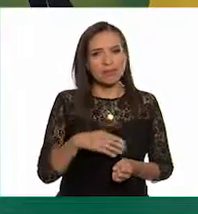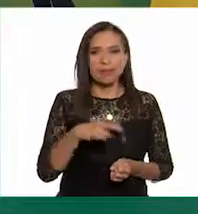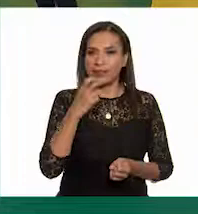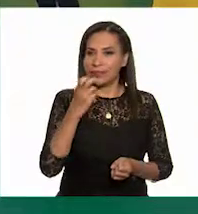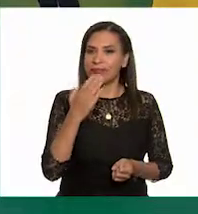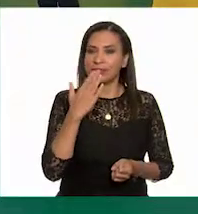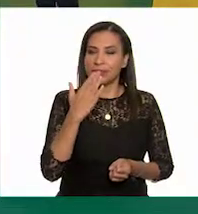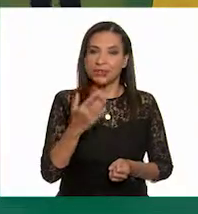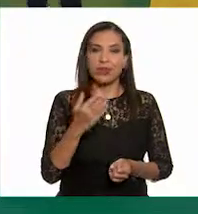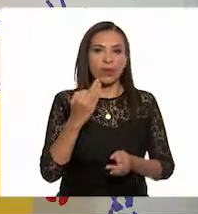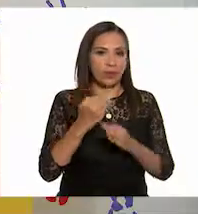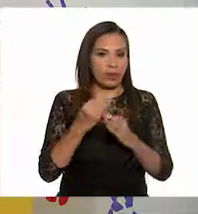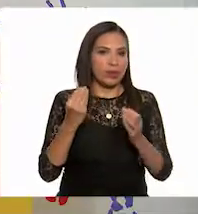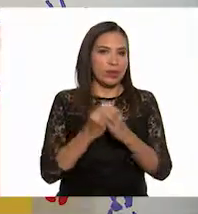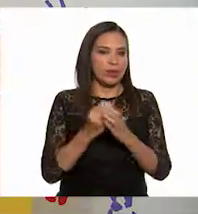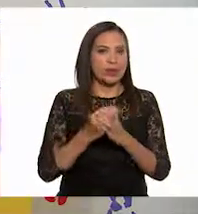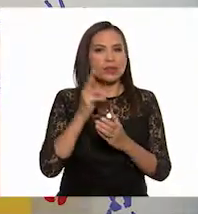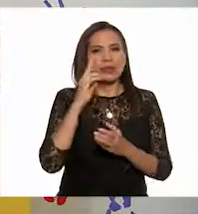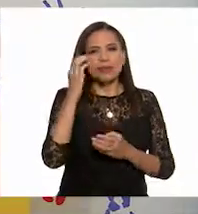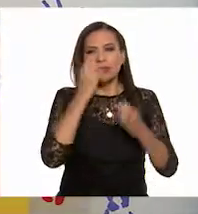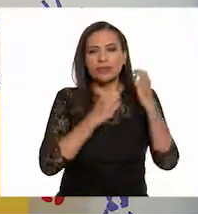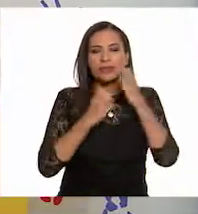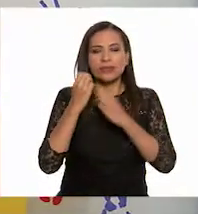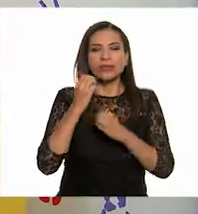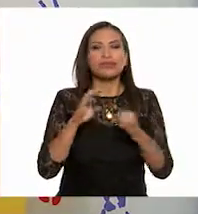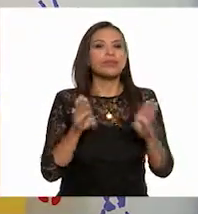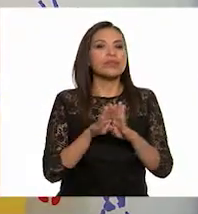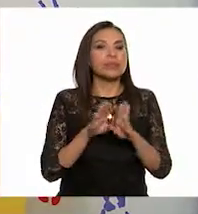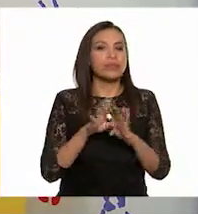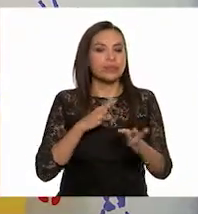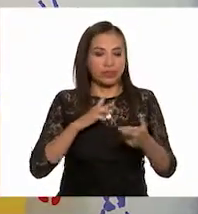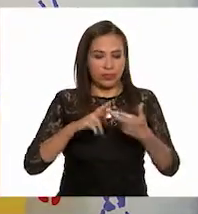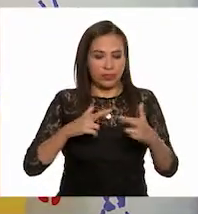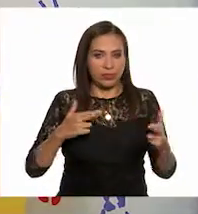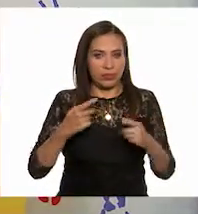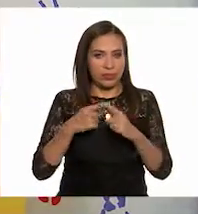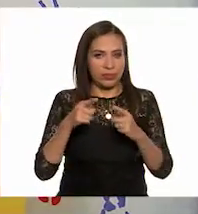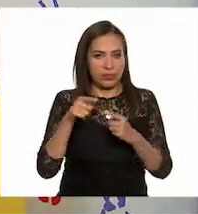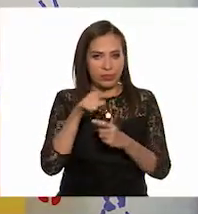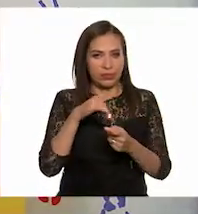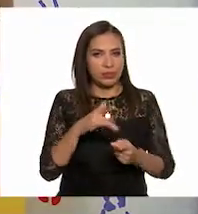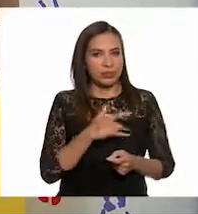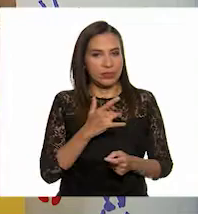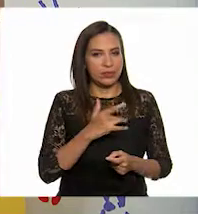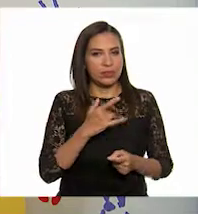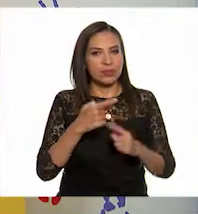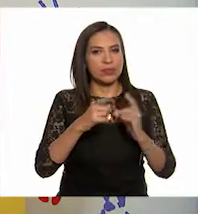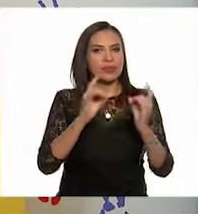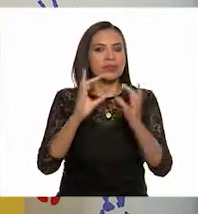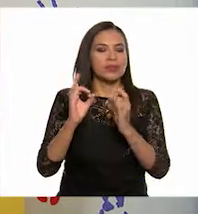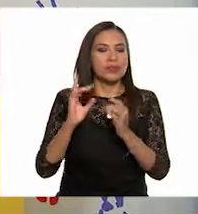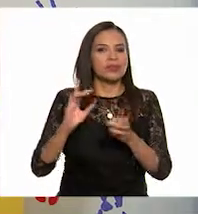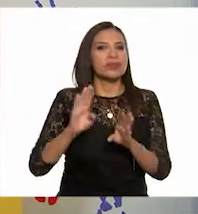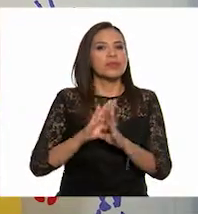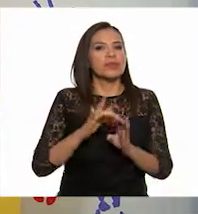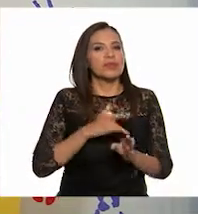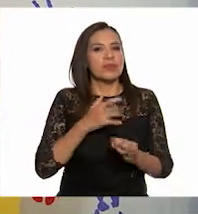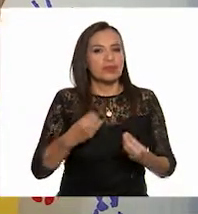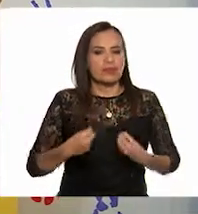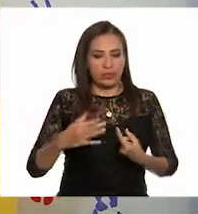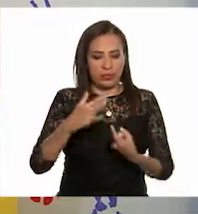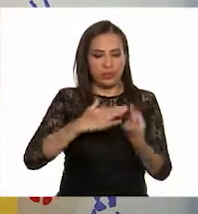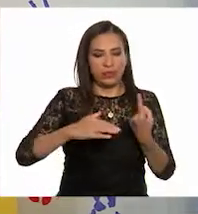¡Muy bien! Y en esta clase lo que revisaremos es cómo se relacionan estos estados de ánimo con situaciones cotidianas